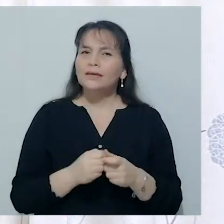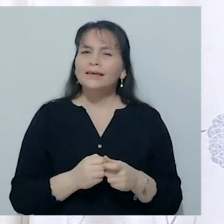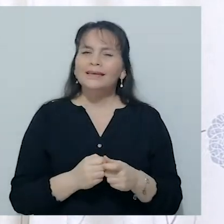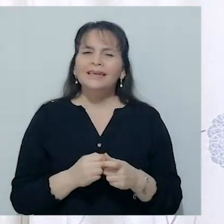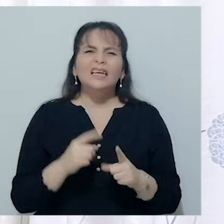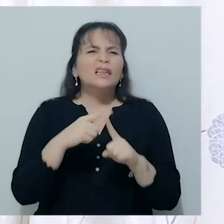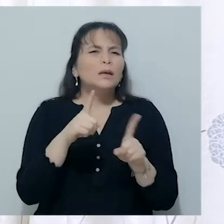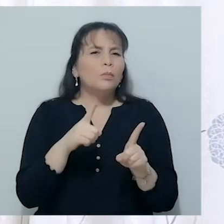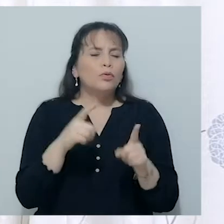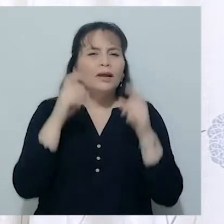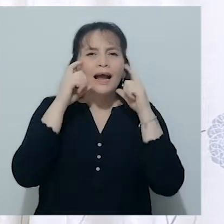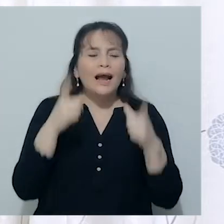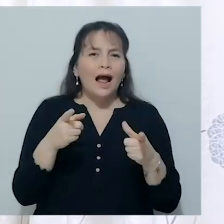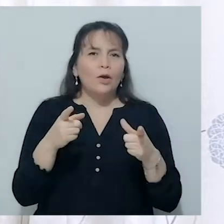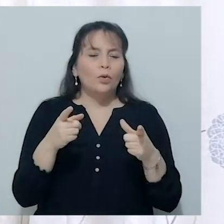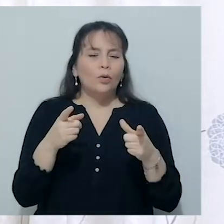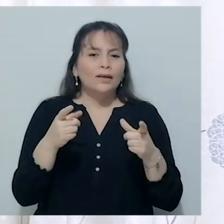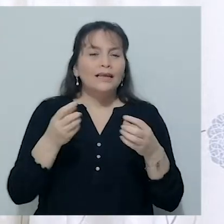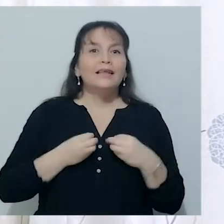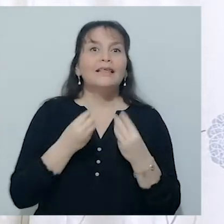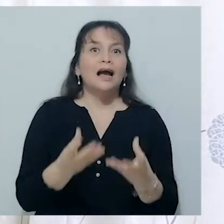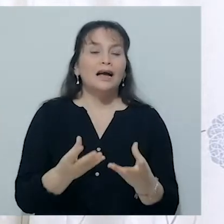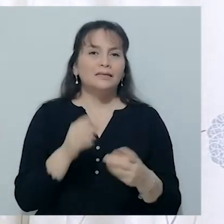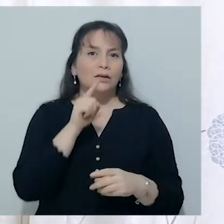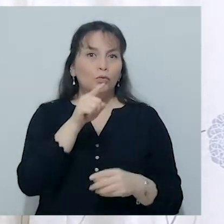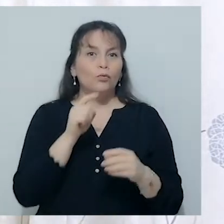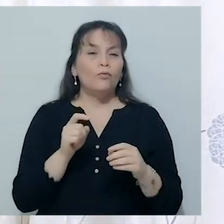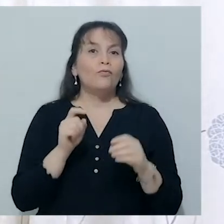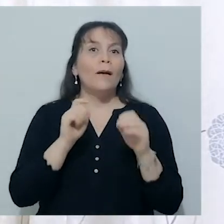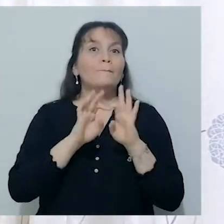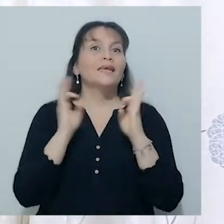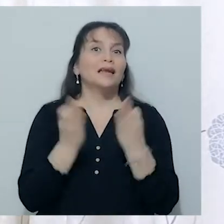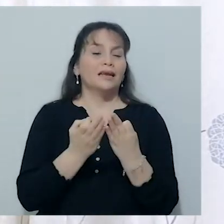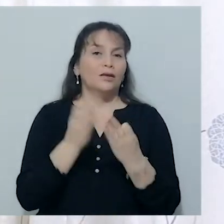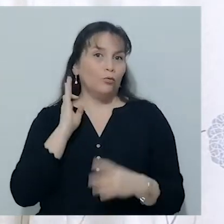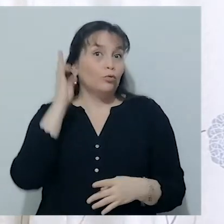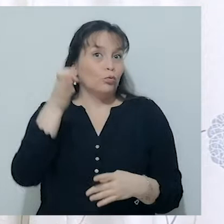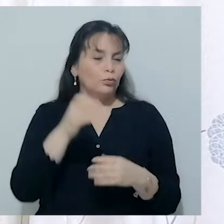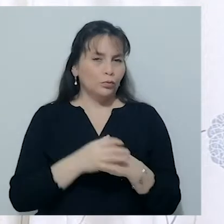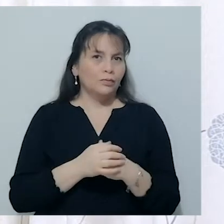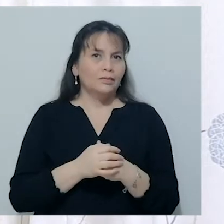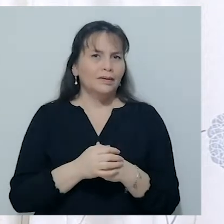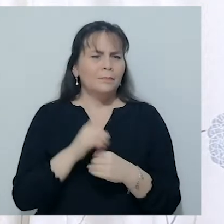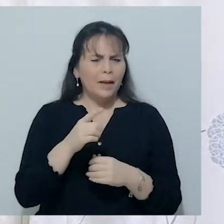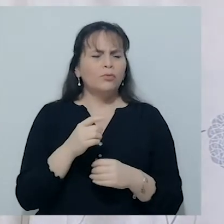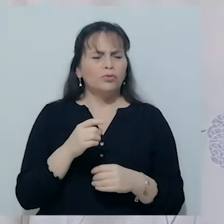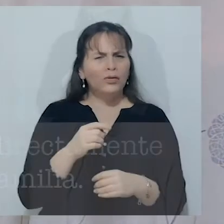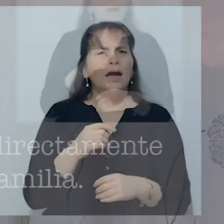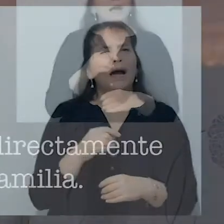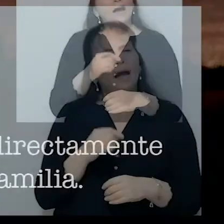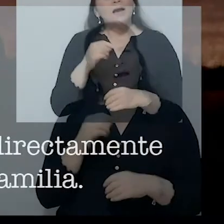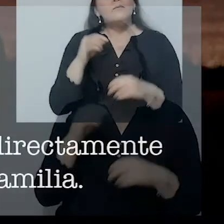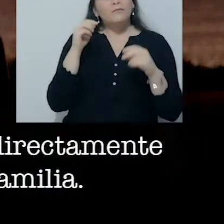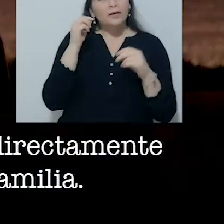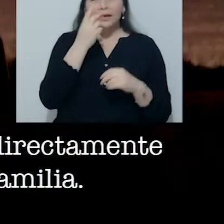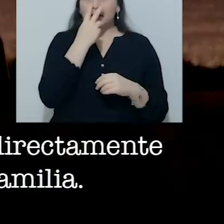¿qué tipo de herencia estás dejando o piensas dejar a tu familia? Hoy vamos a analizar este